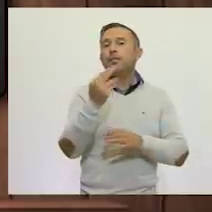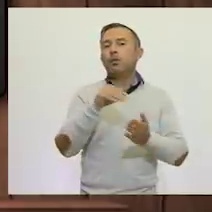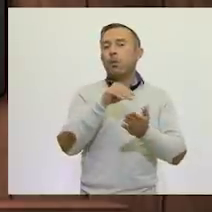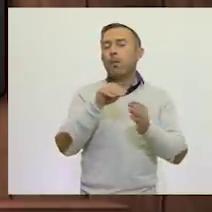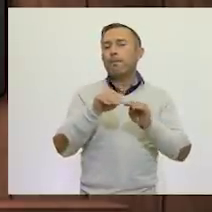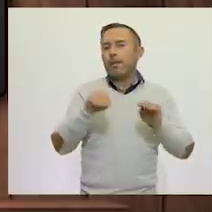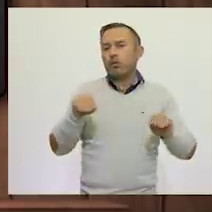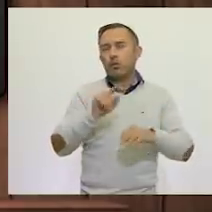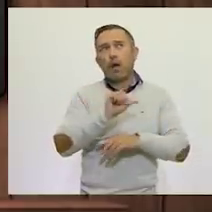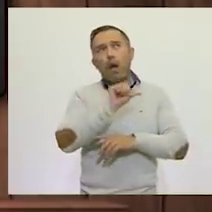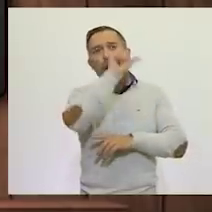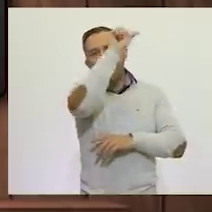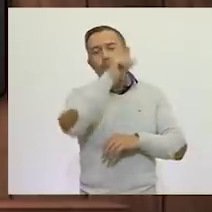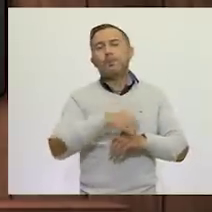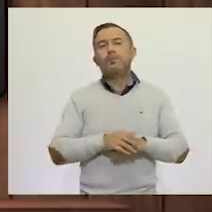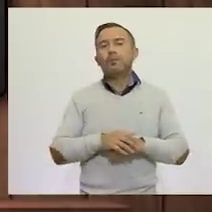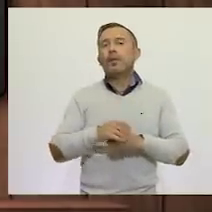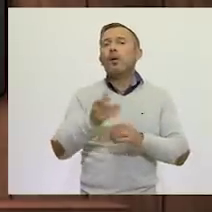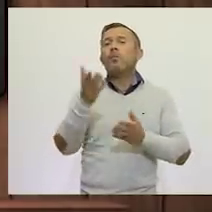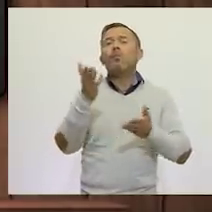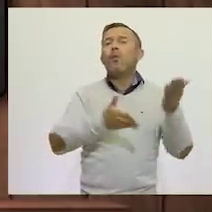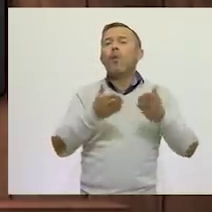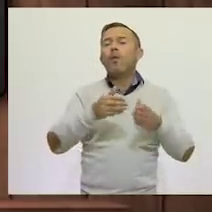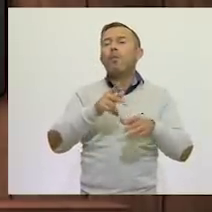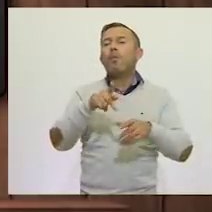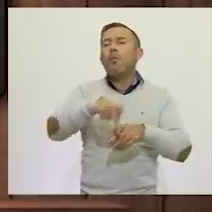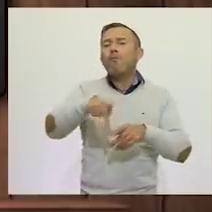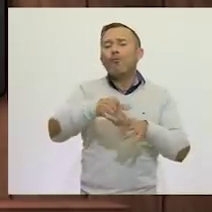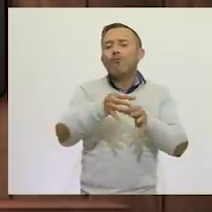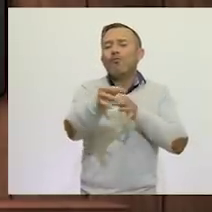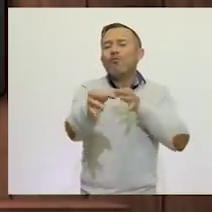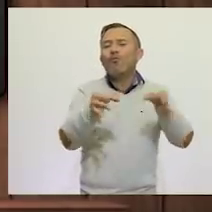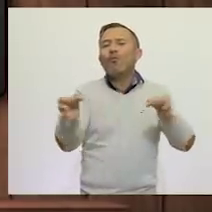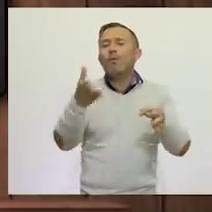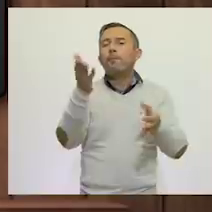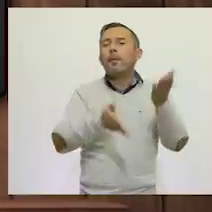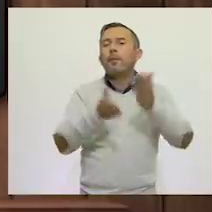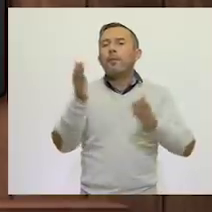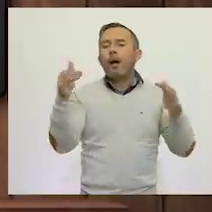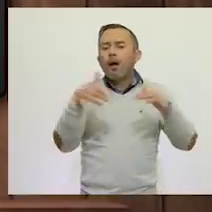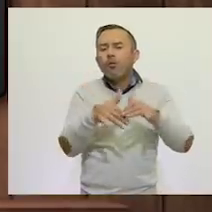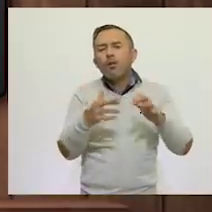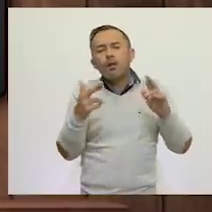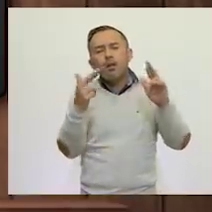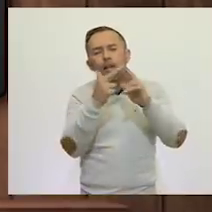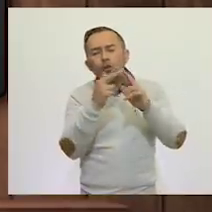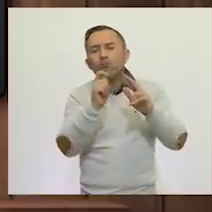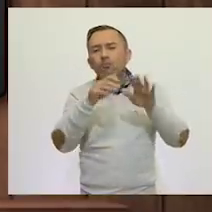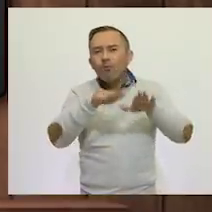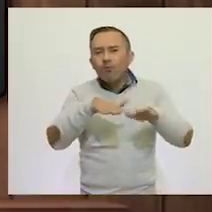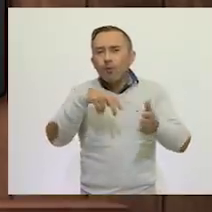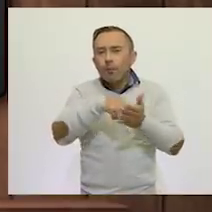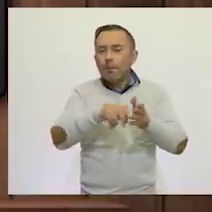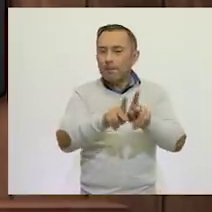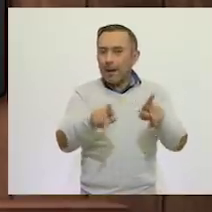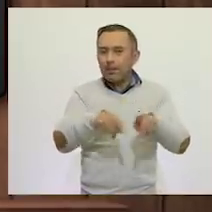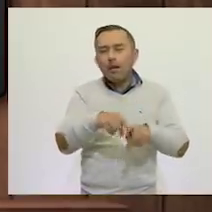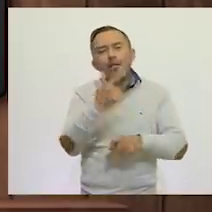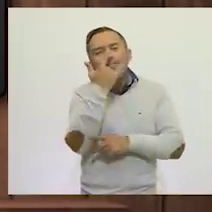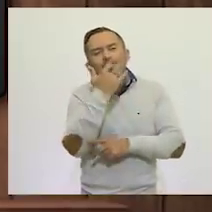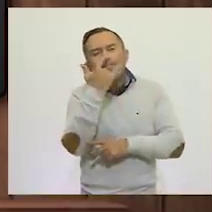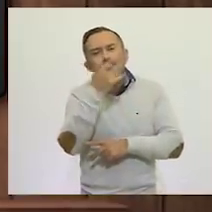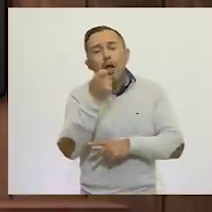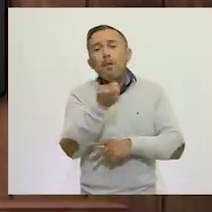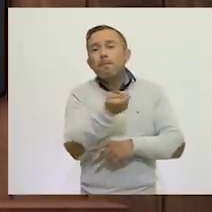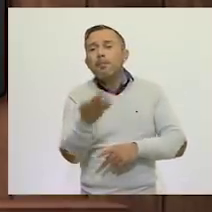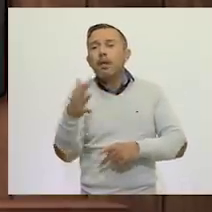A Monte Albán asistían los habitantes de los pueblos aledaños para presenciar los rituales religiosos que se llevaban a cabo en la plaza. Cabían hasta